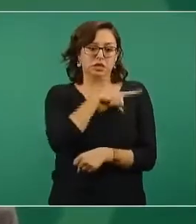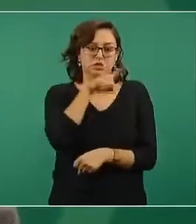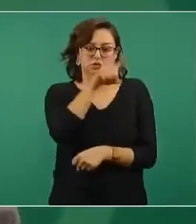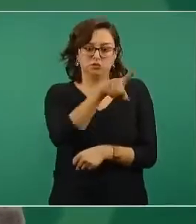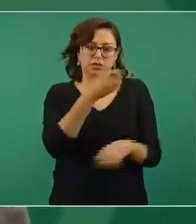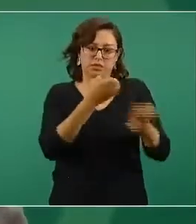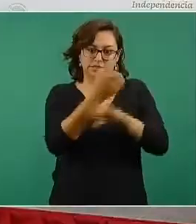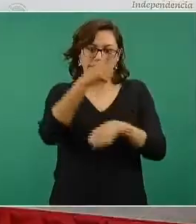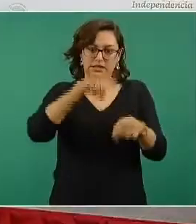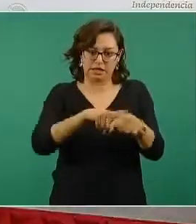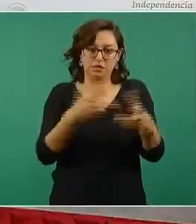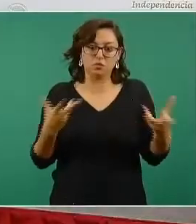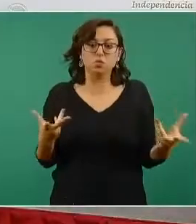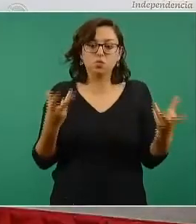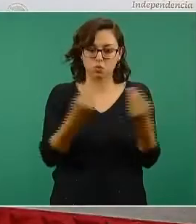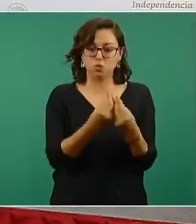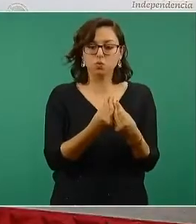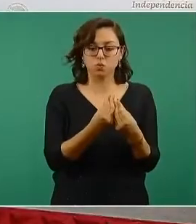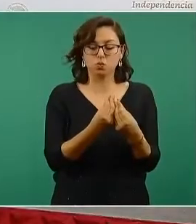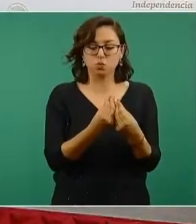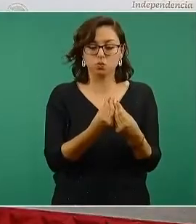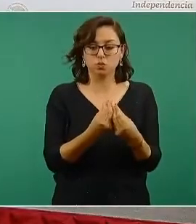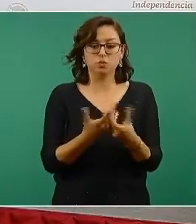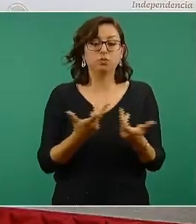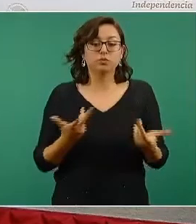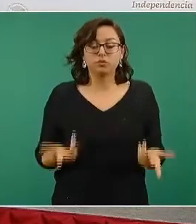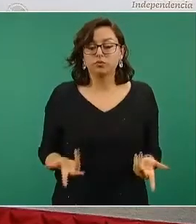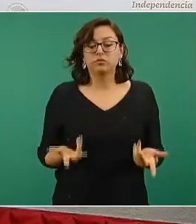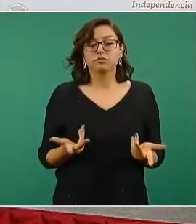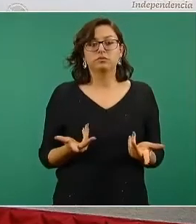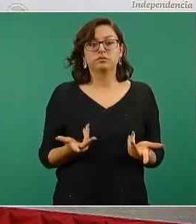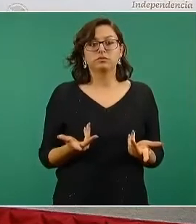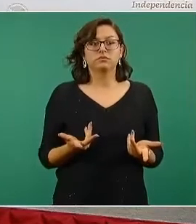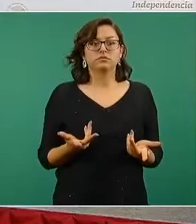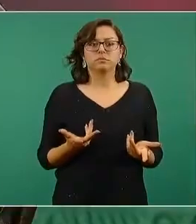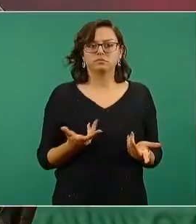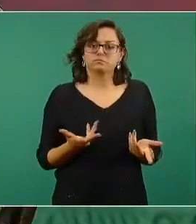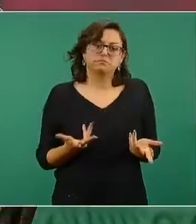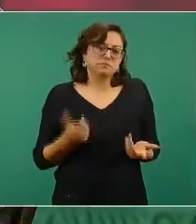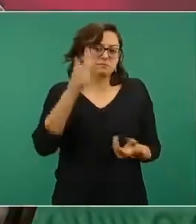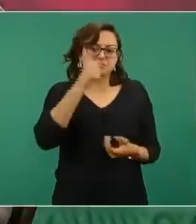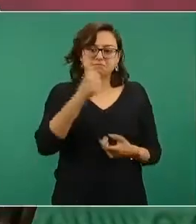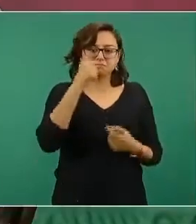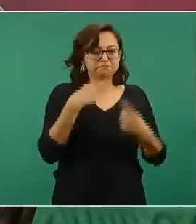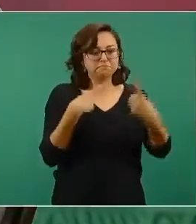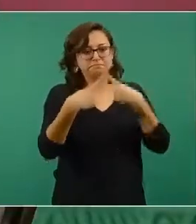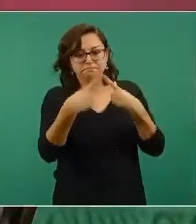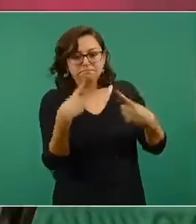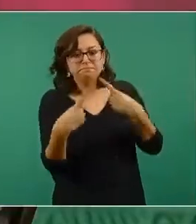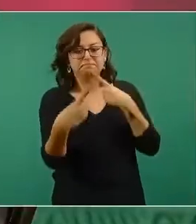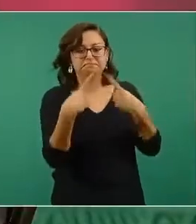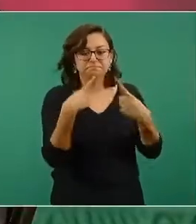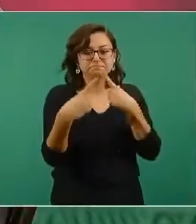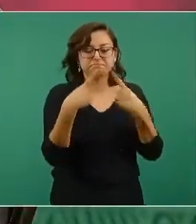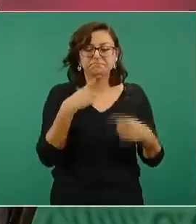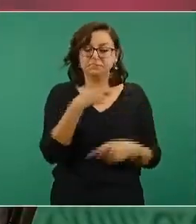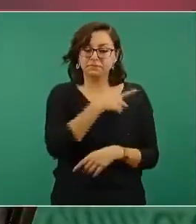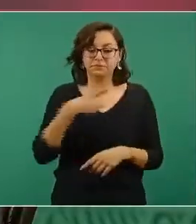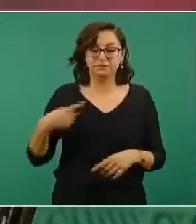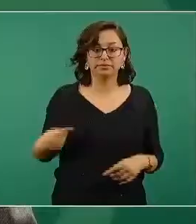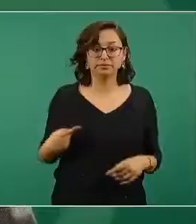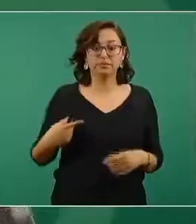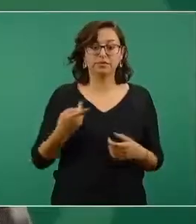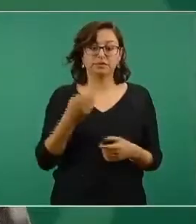colaboración y aunque ha sido a veces, digo, la conciliación se tiene que hacer, ¿no? Digo, lo que hemos pedido a este enlace, que